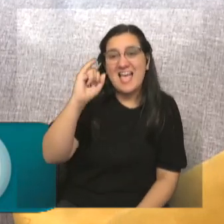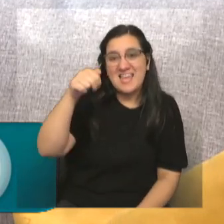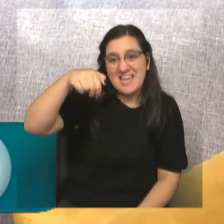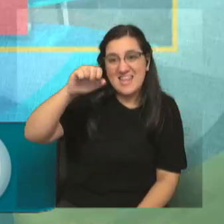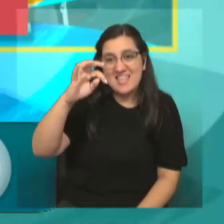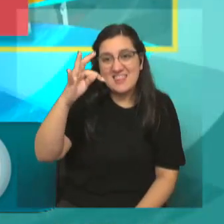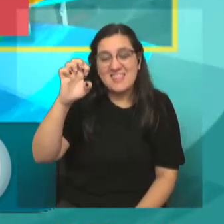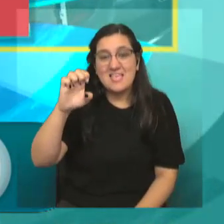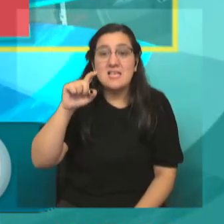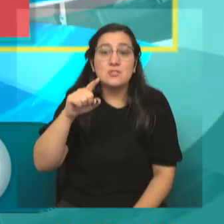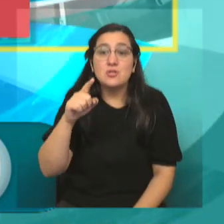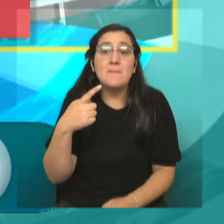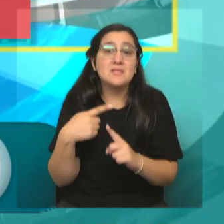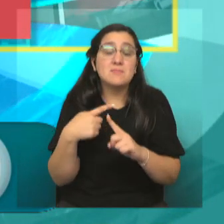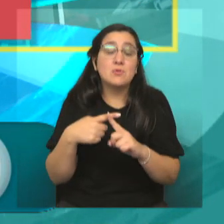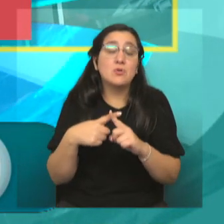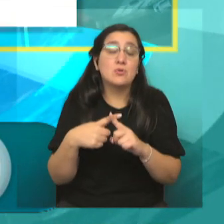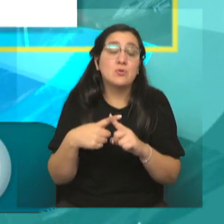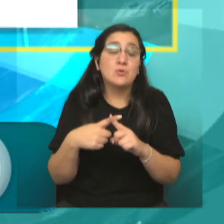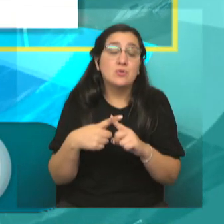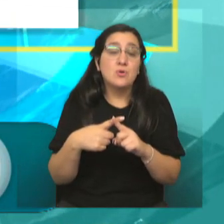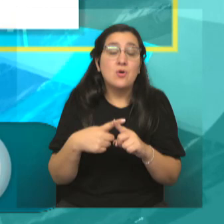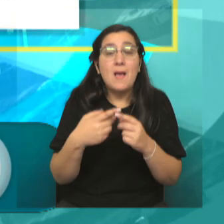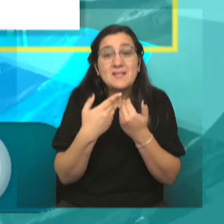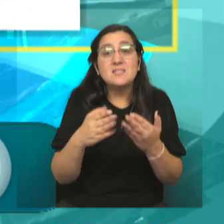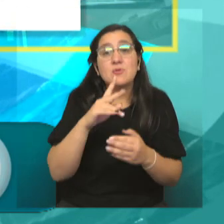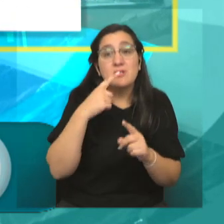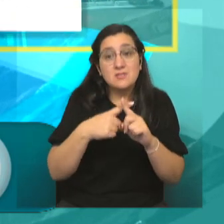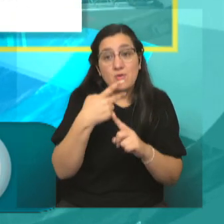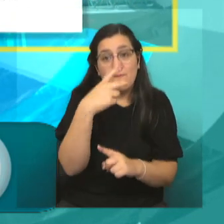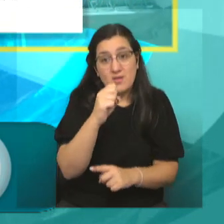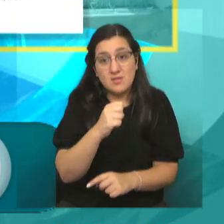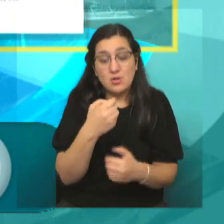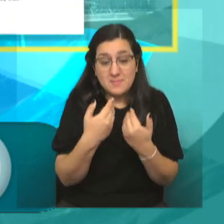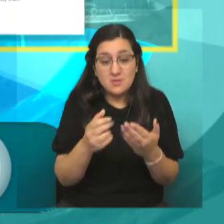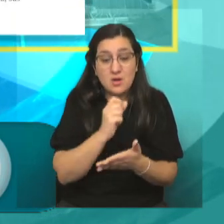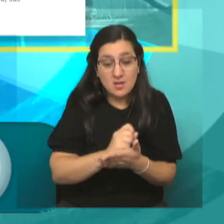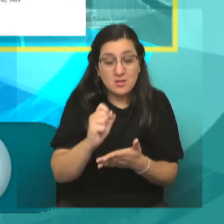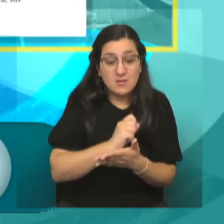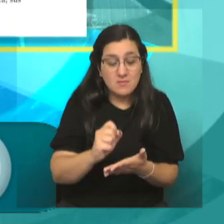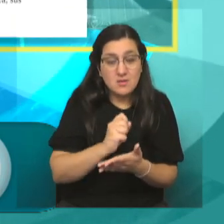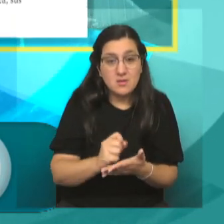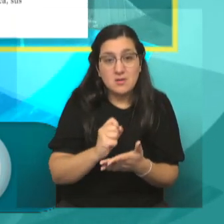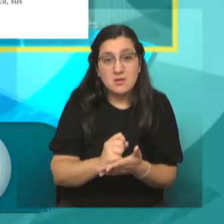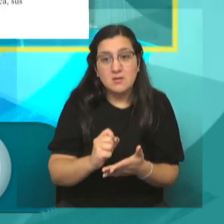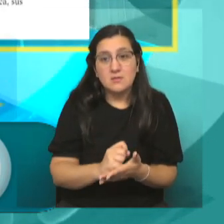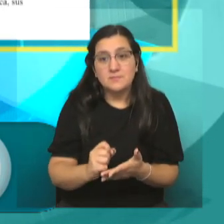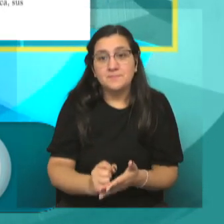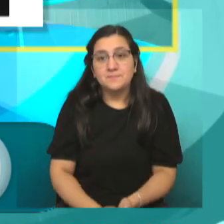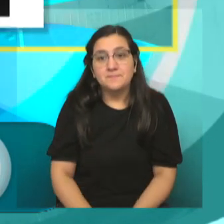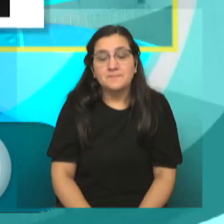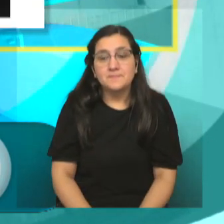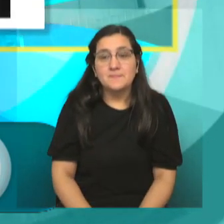del siglo XX, con un enfoque muy popular. Los que empezaron a escribir el sainete empezaron a escribirlo a esa parte de la población que no